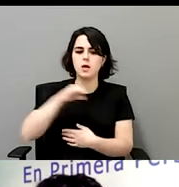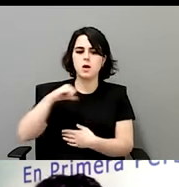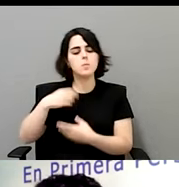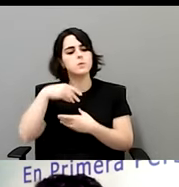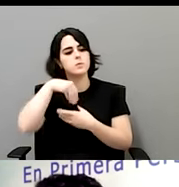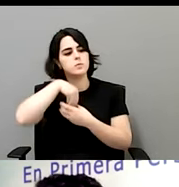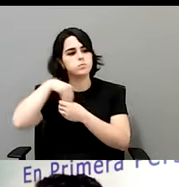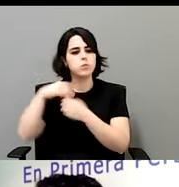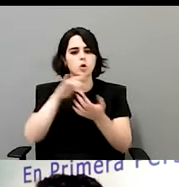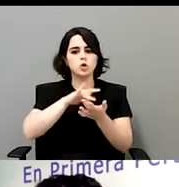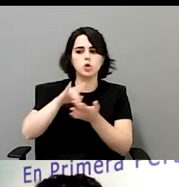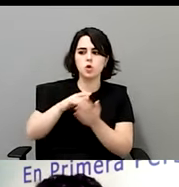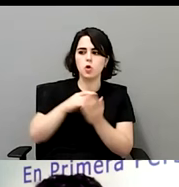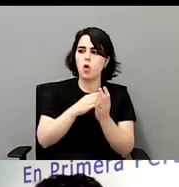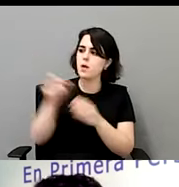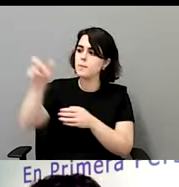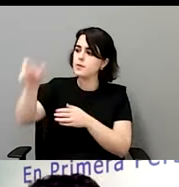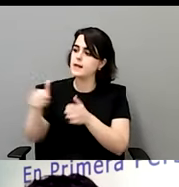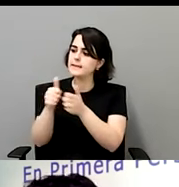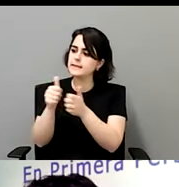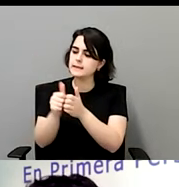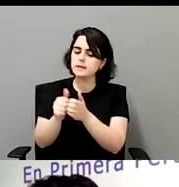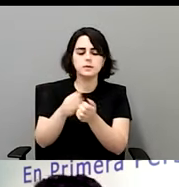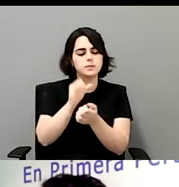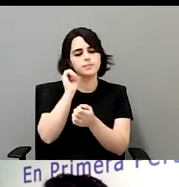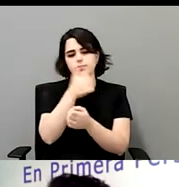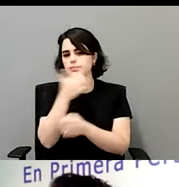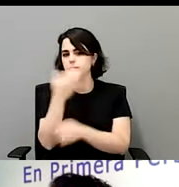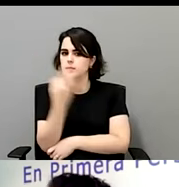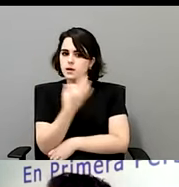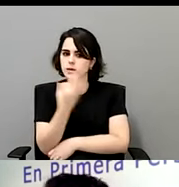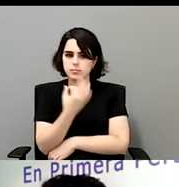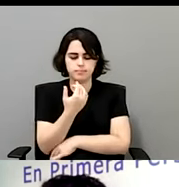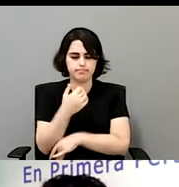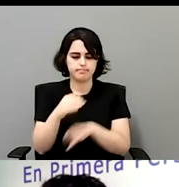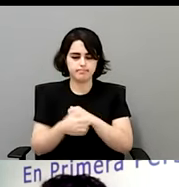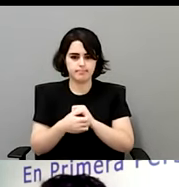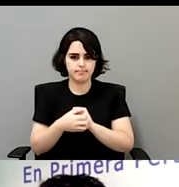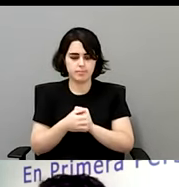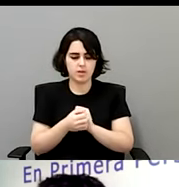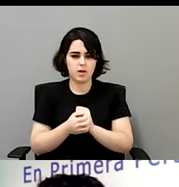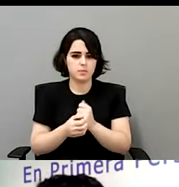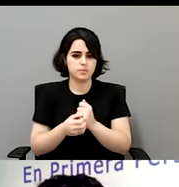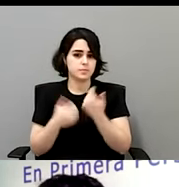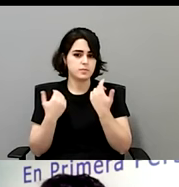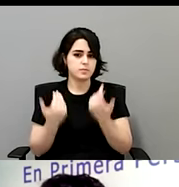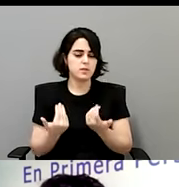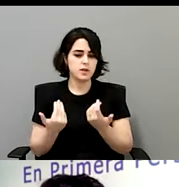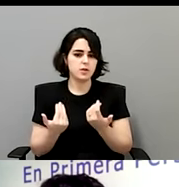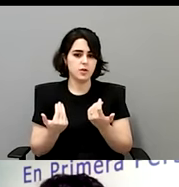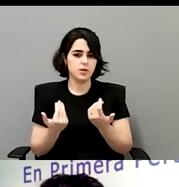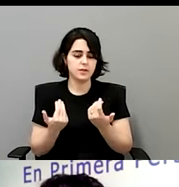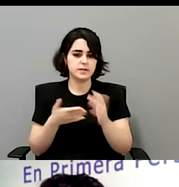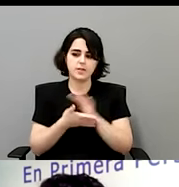teniendo, digamos, lo que ella está viendo y oyendo ahí. Entonces eso me da